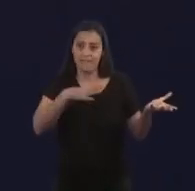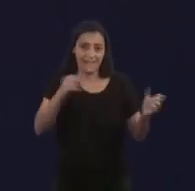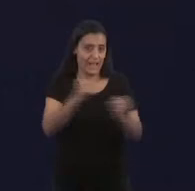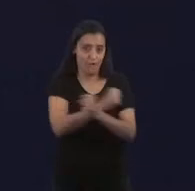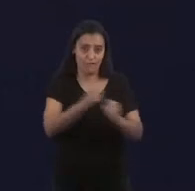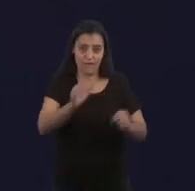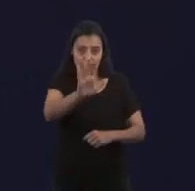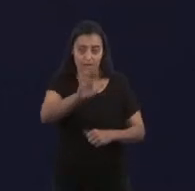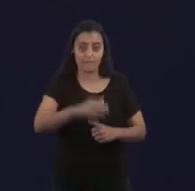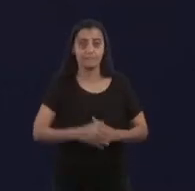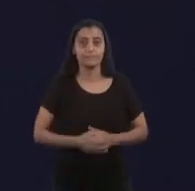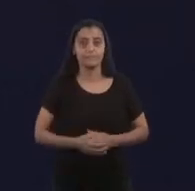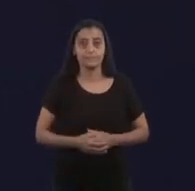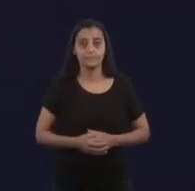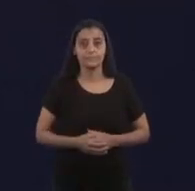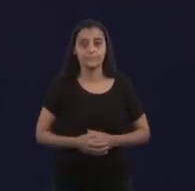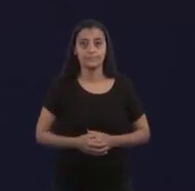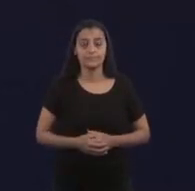todavía.